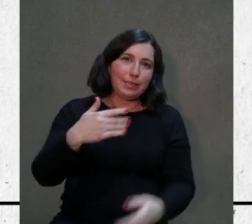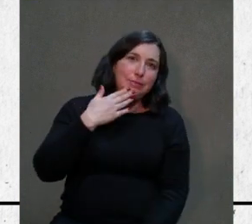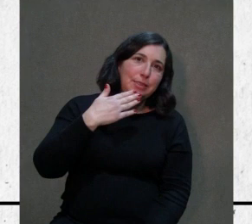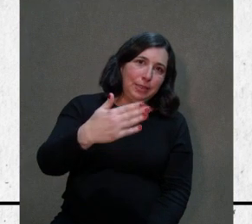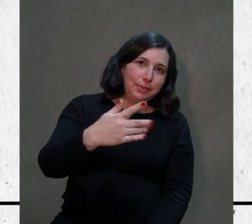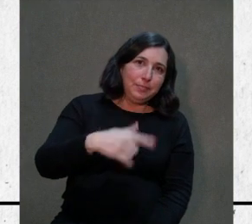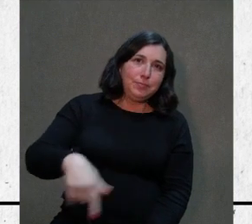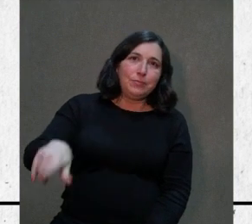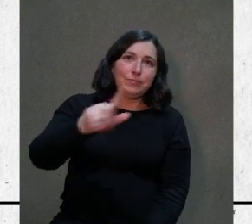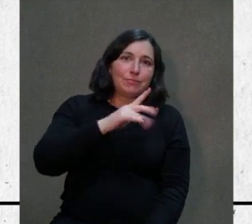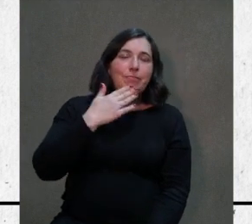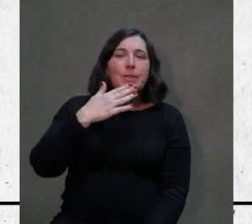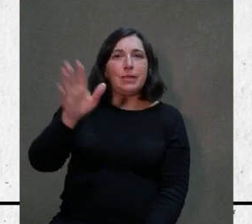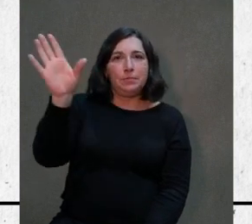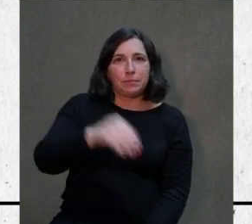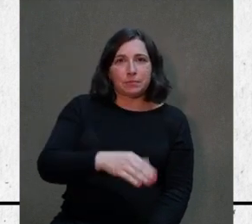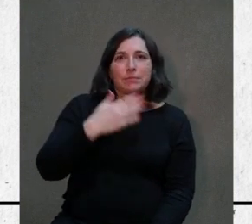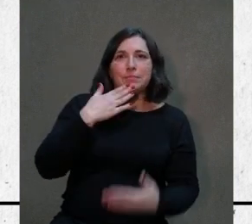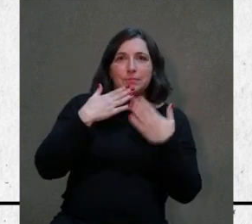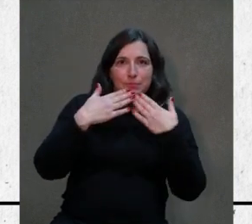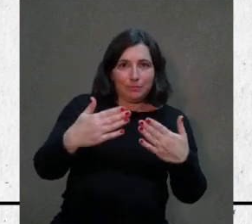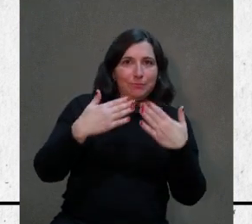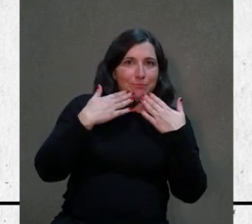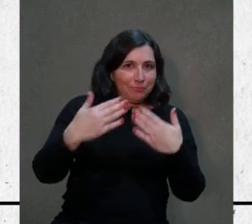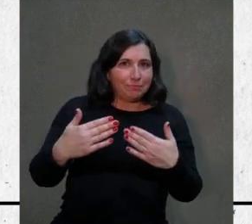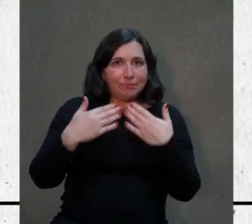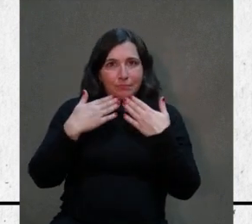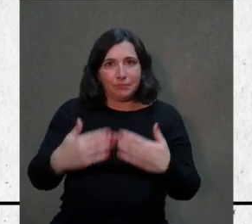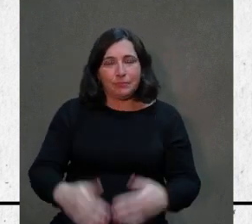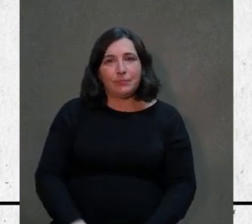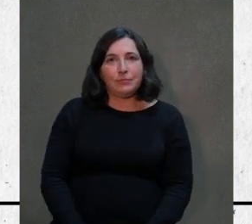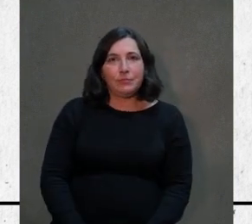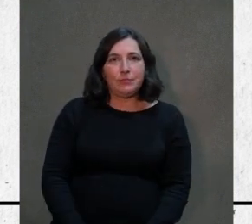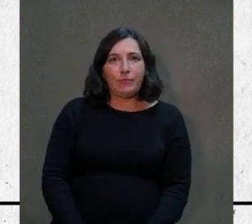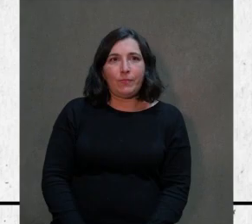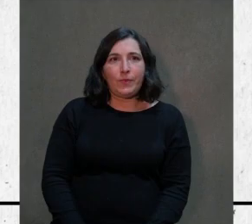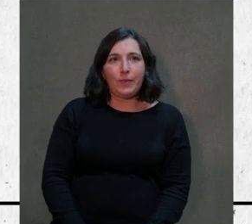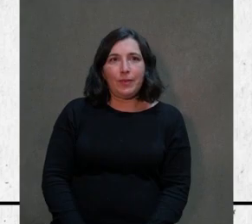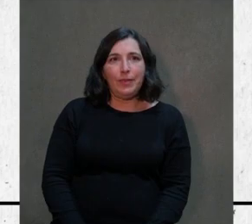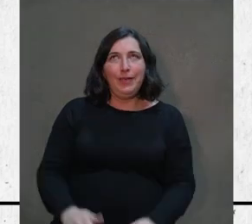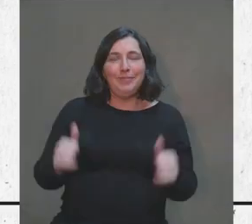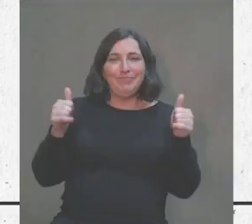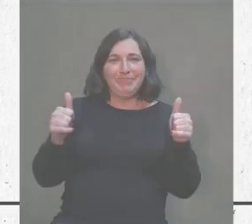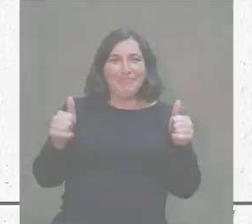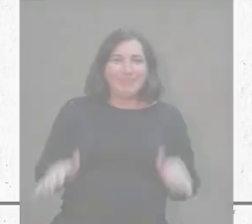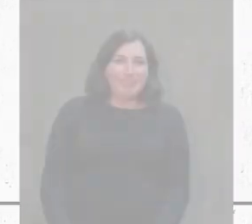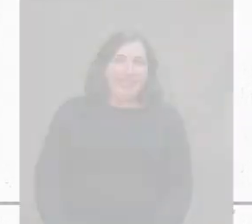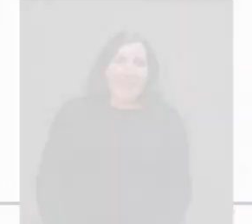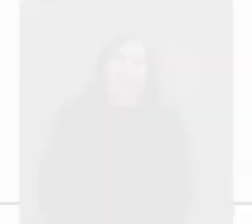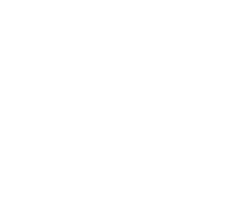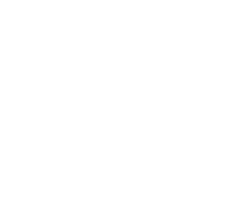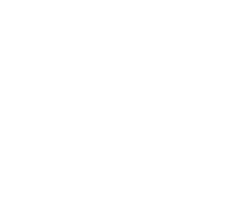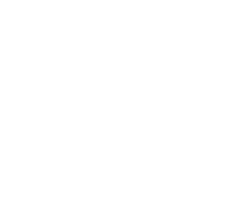también. Muchísimas gracias. Nos Muchas vemos gracias. Poco gracias tiempo. A todas. Muchas gracias. Gracias. Chao.